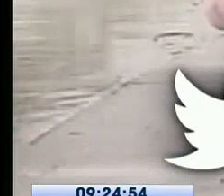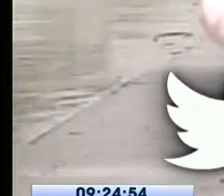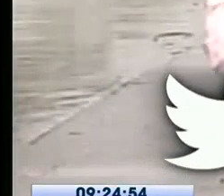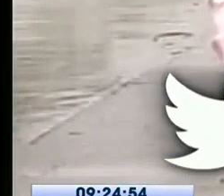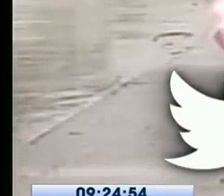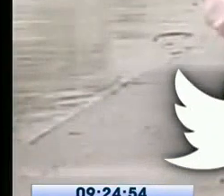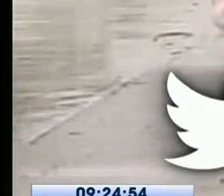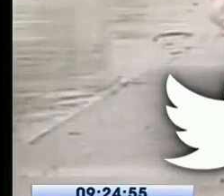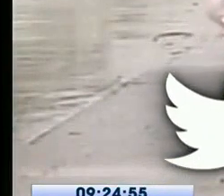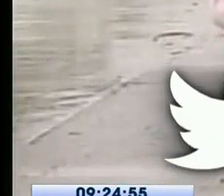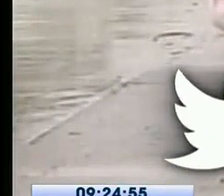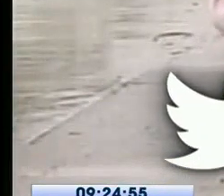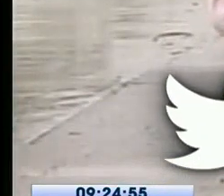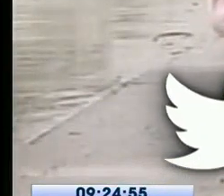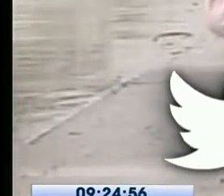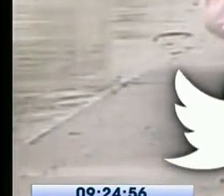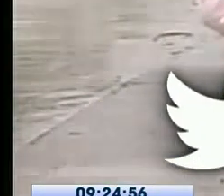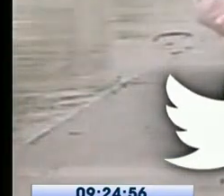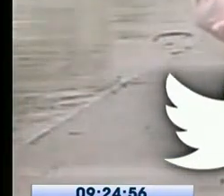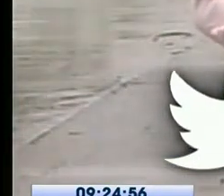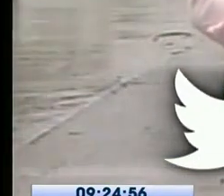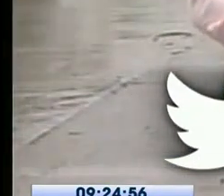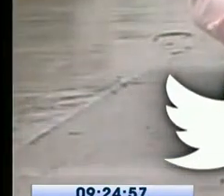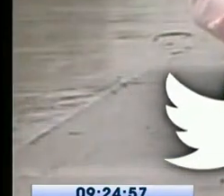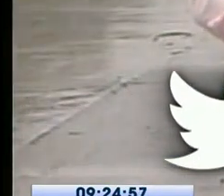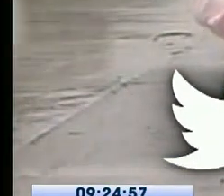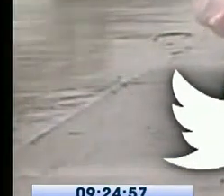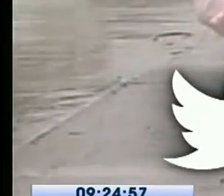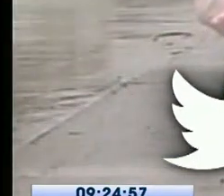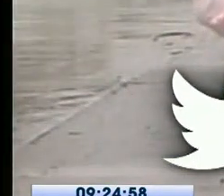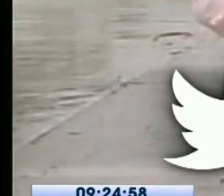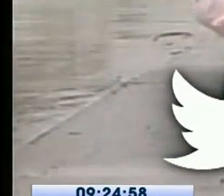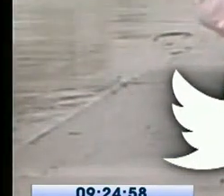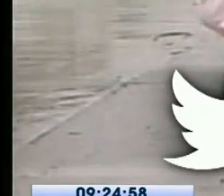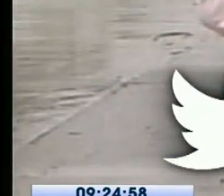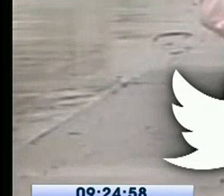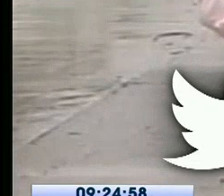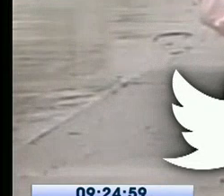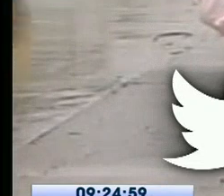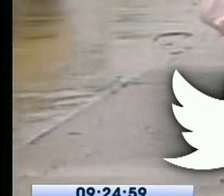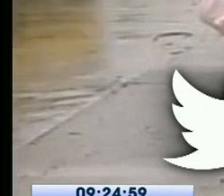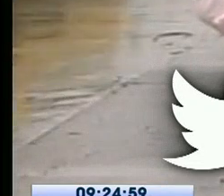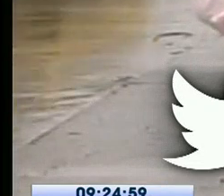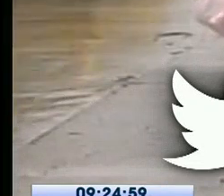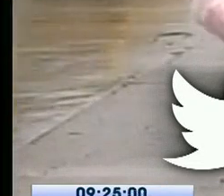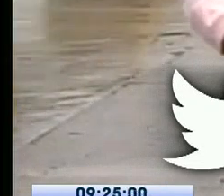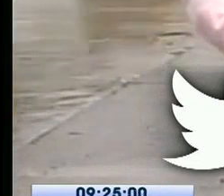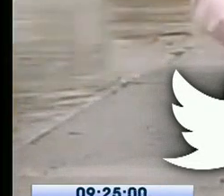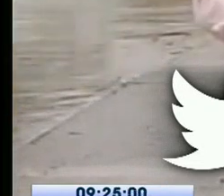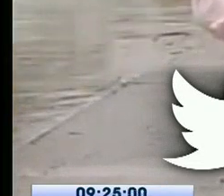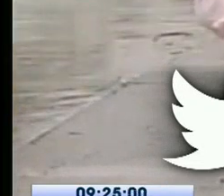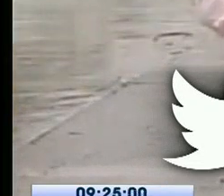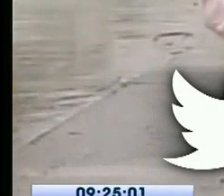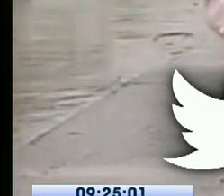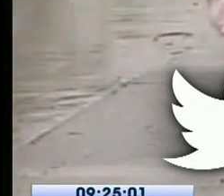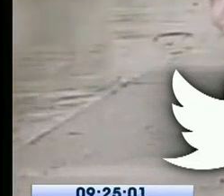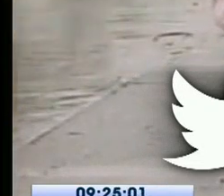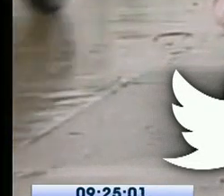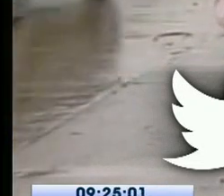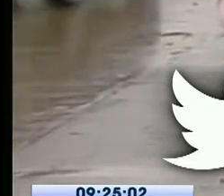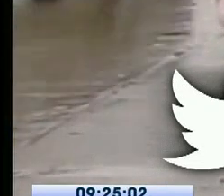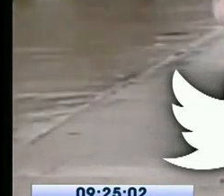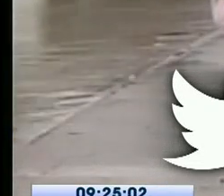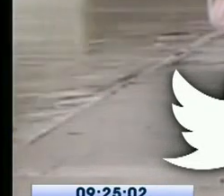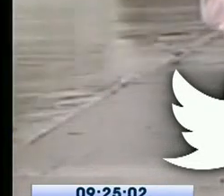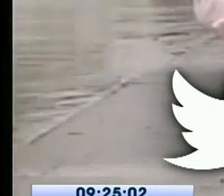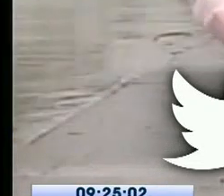noche y madrugada, a nuestras redes sociales. Arroba nuestro Twitter, arroba RTS-LaNoticia, nuestros números de WhatsApp para fotos, videos